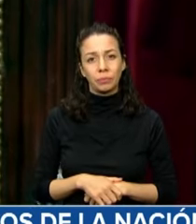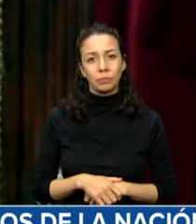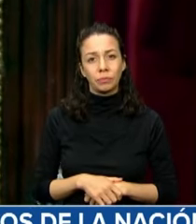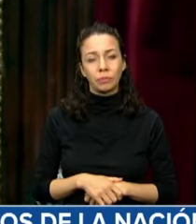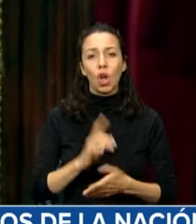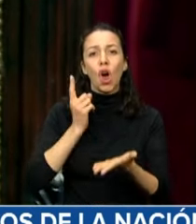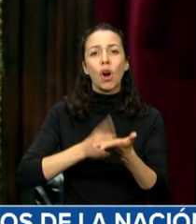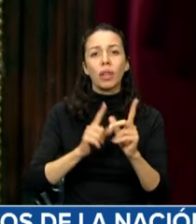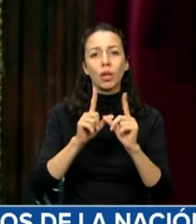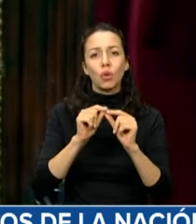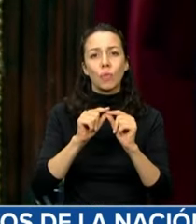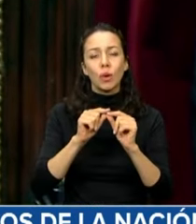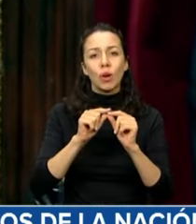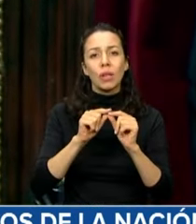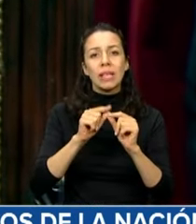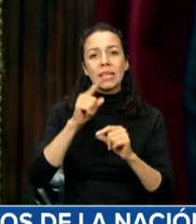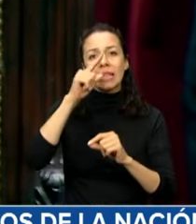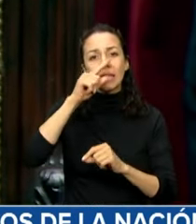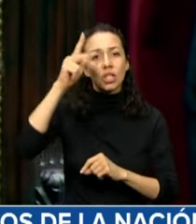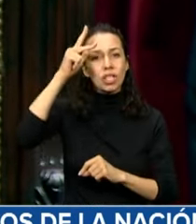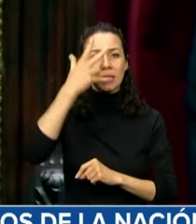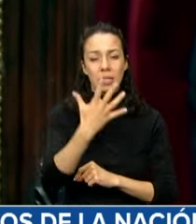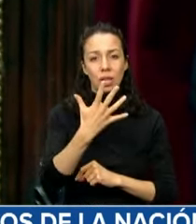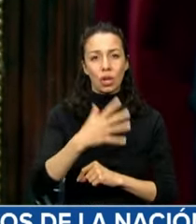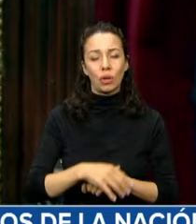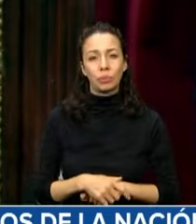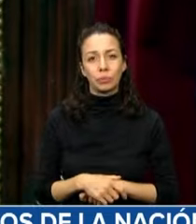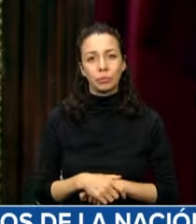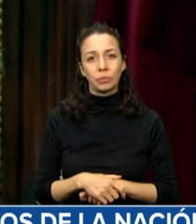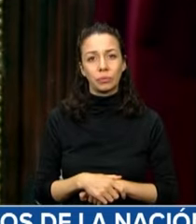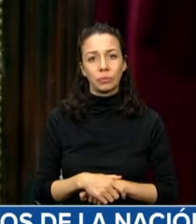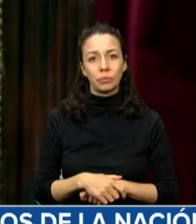Orden del día número 785.